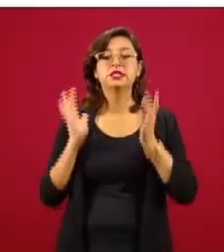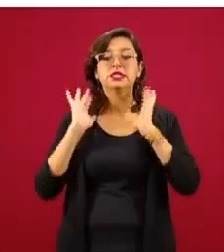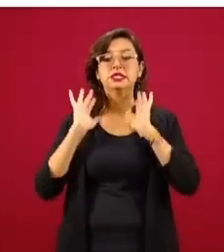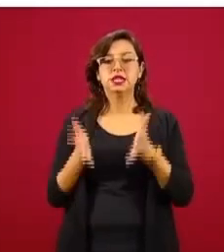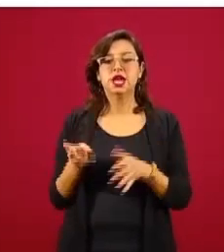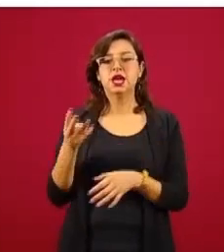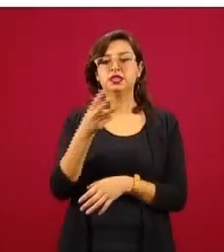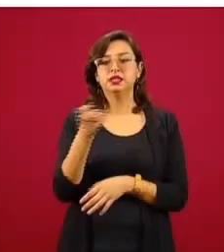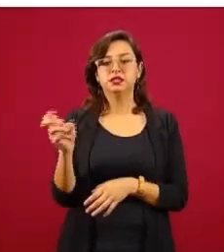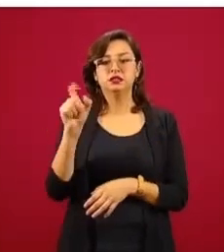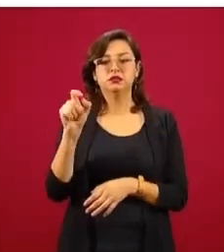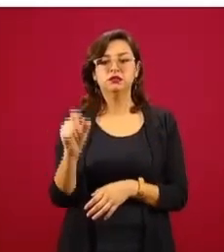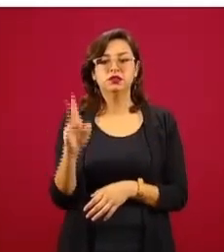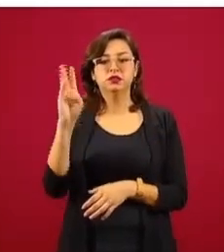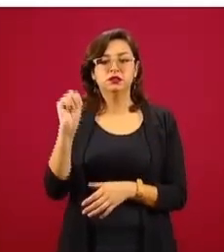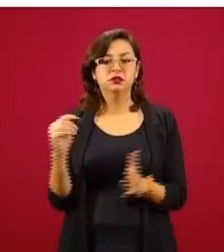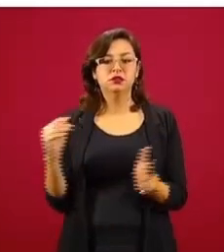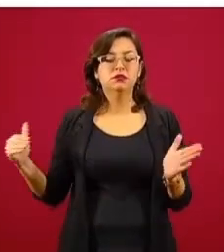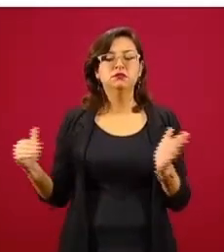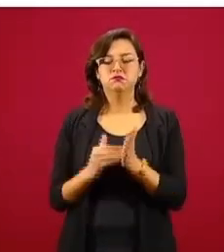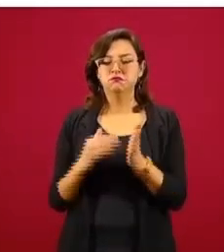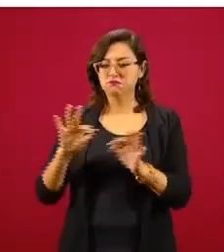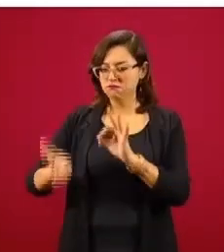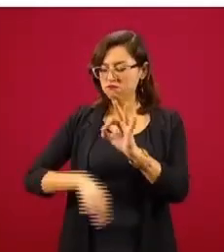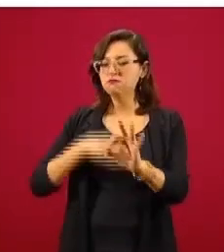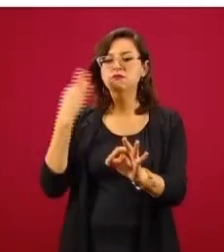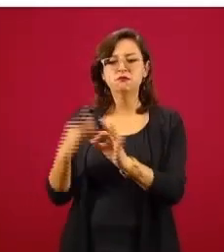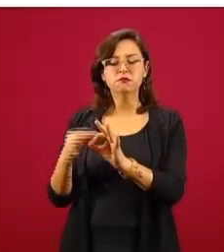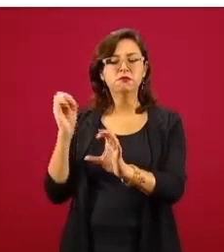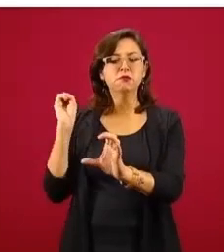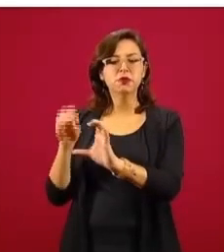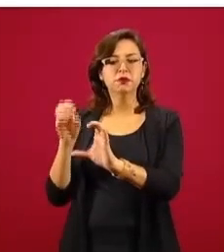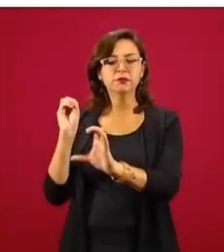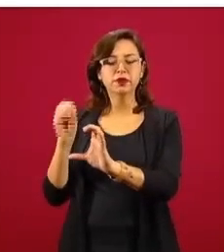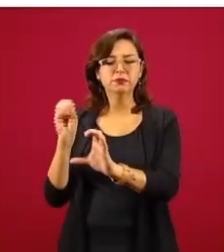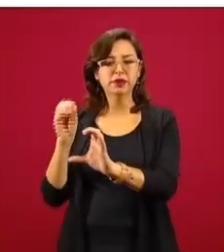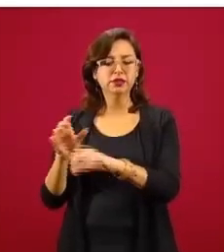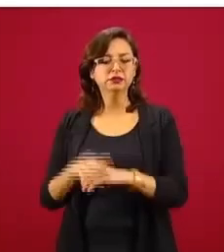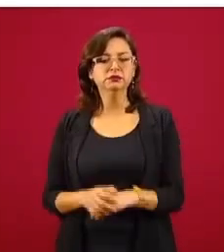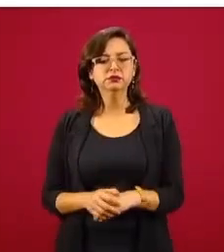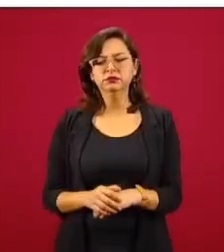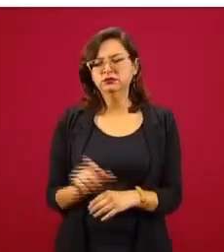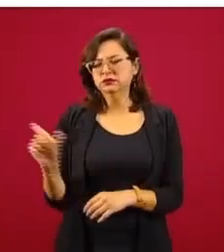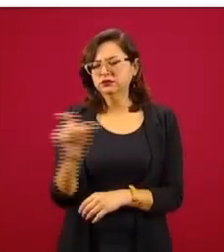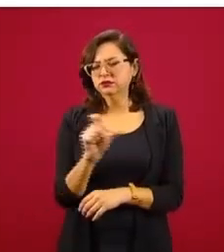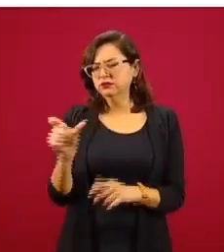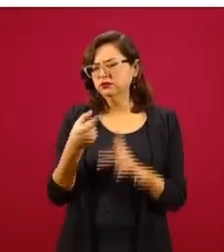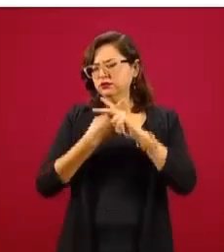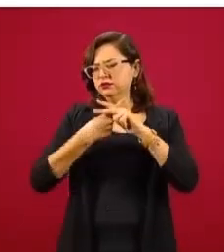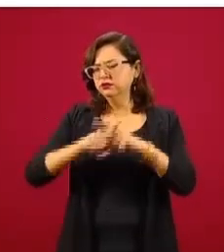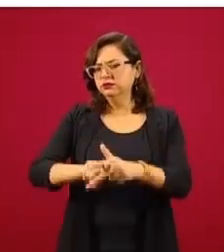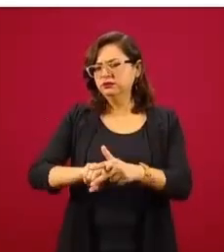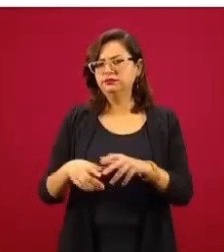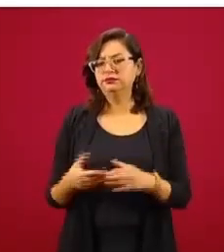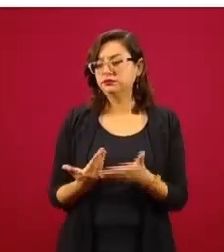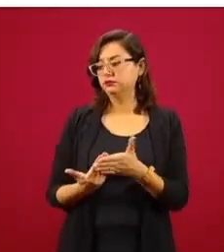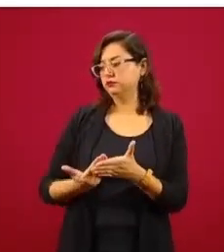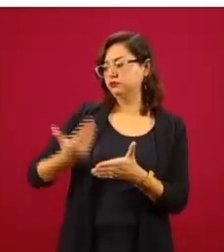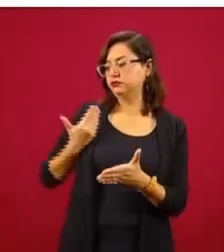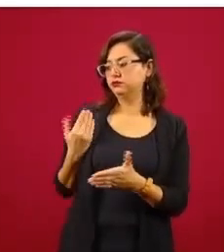329.000 de esos créditos cuando empezamos hace un